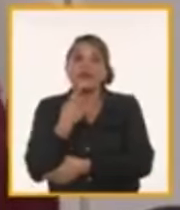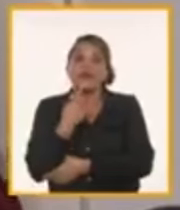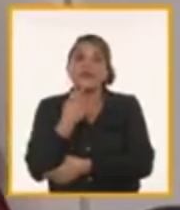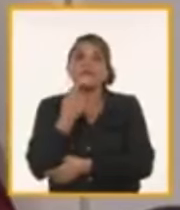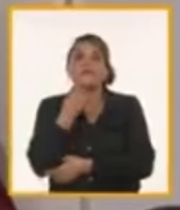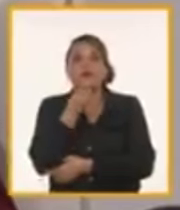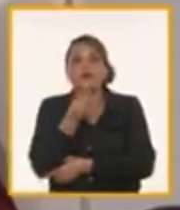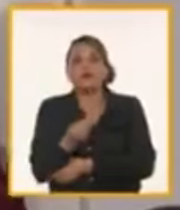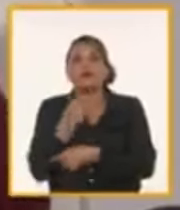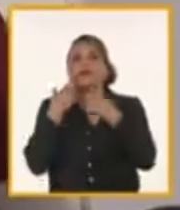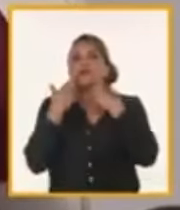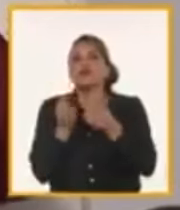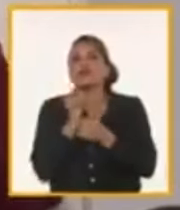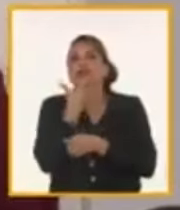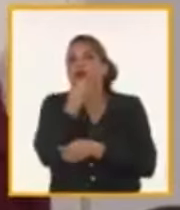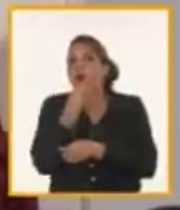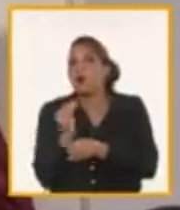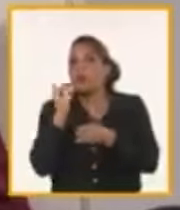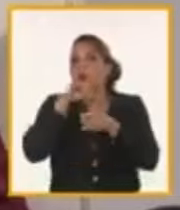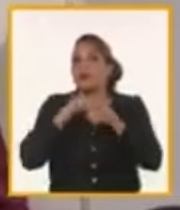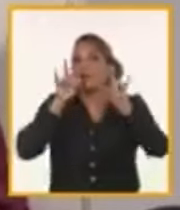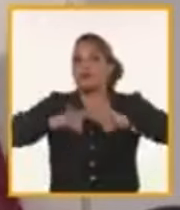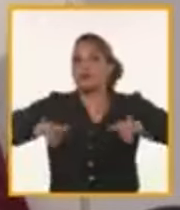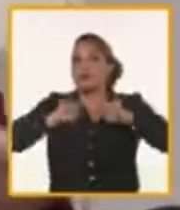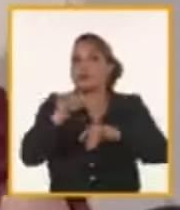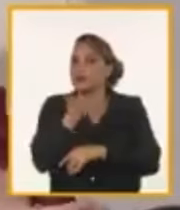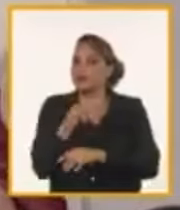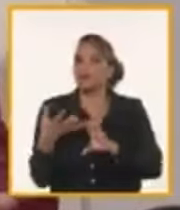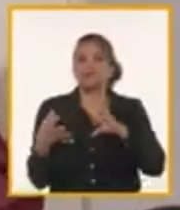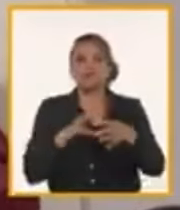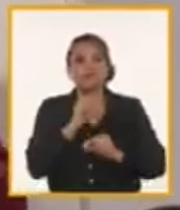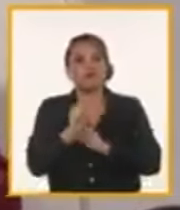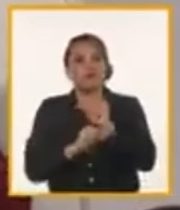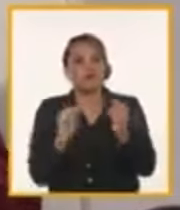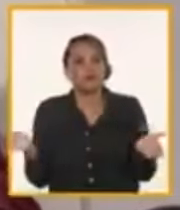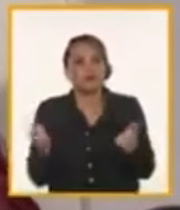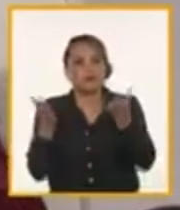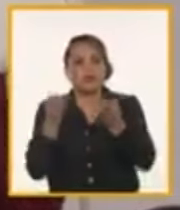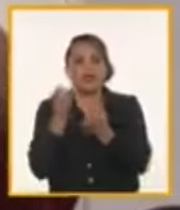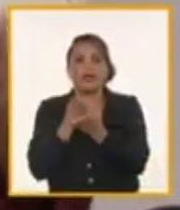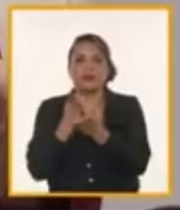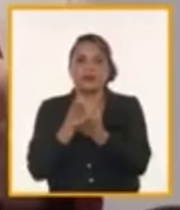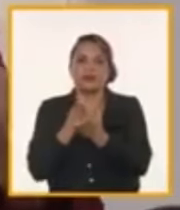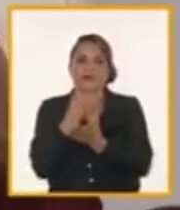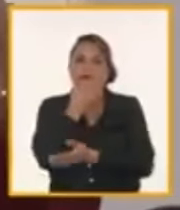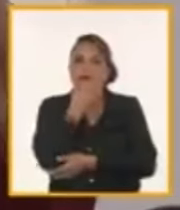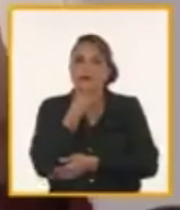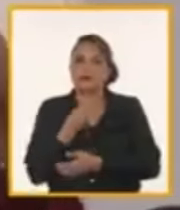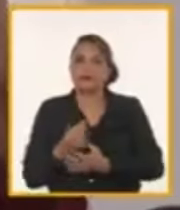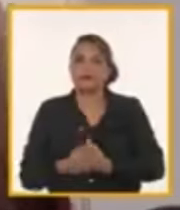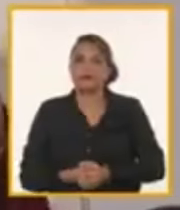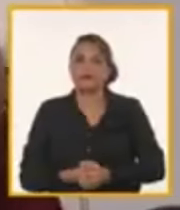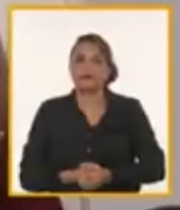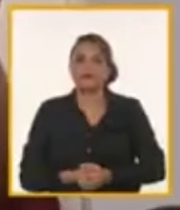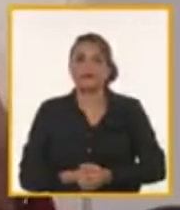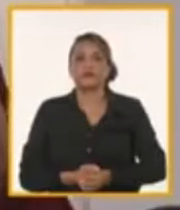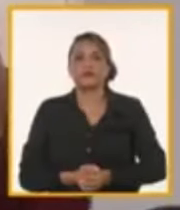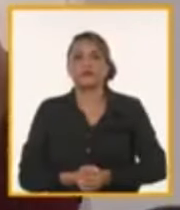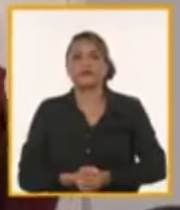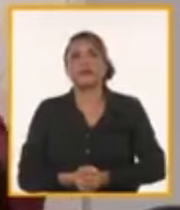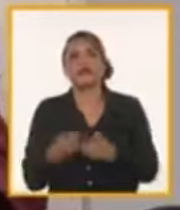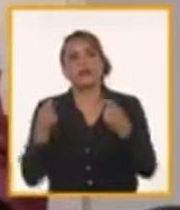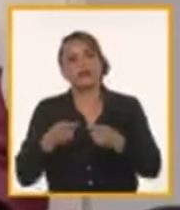incorporen a la educación superior es la manera también de estar creciendo en la tasa bruta de escolarización terciaria que es un elemento en el que tenemos que seguir